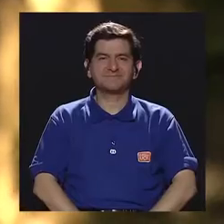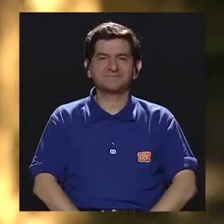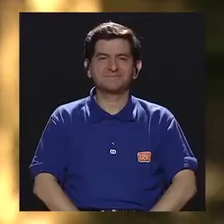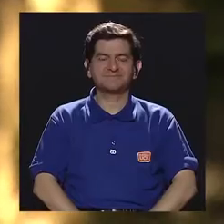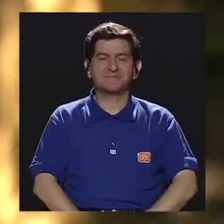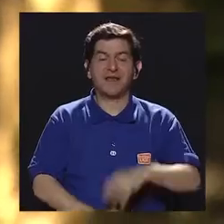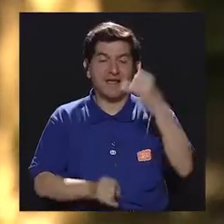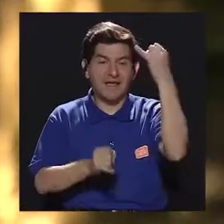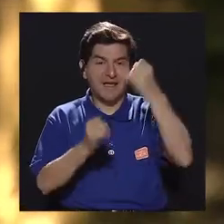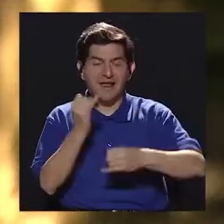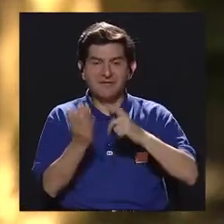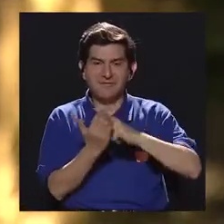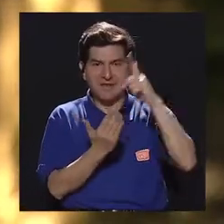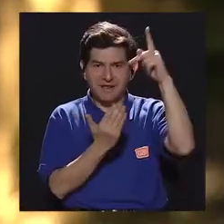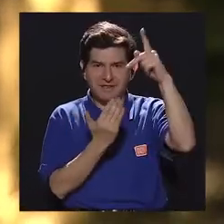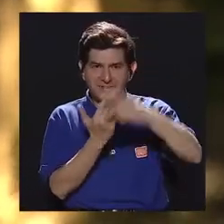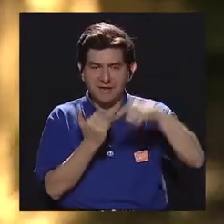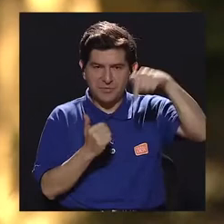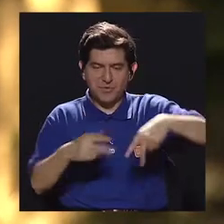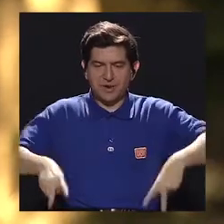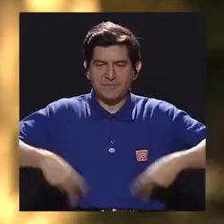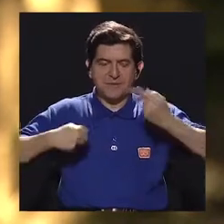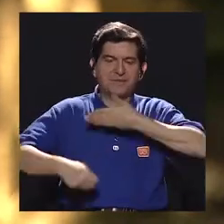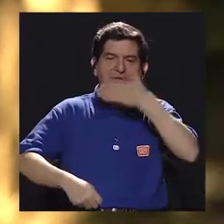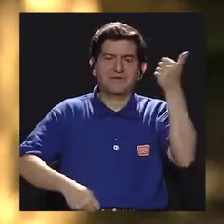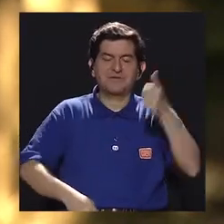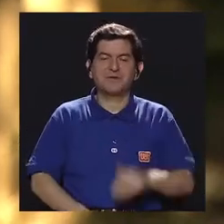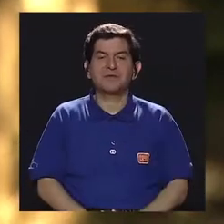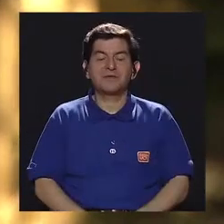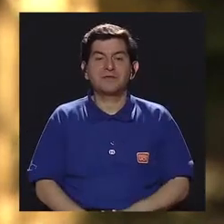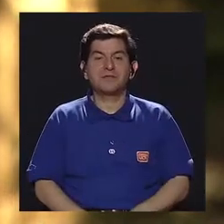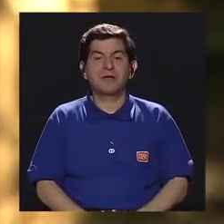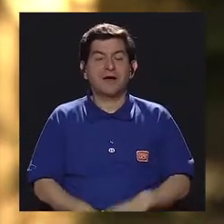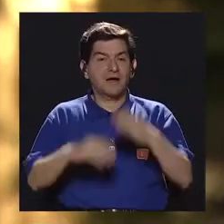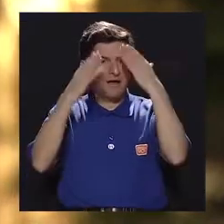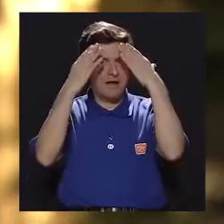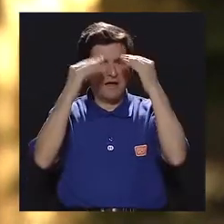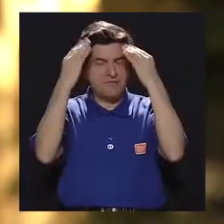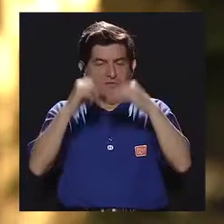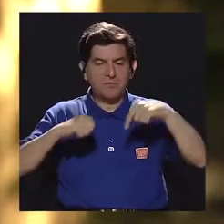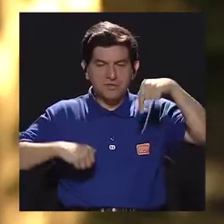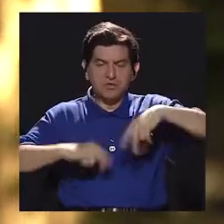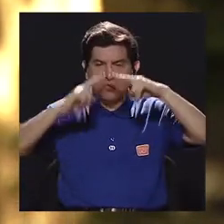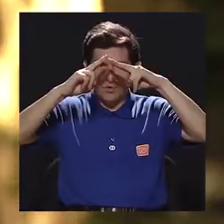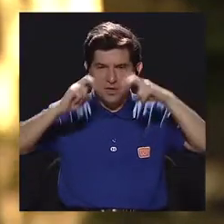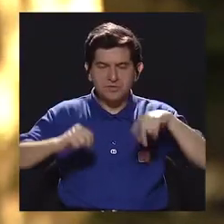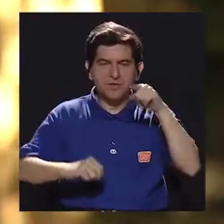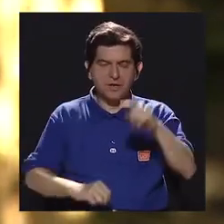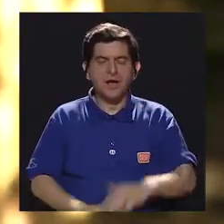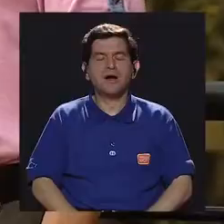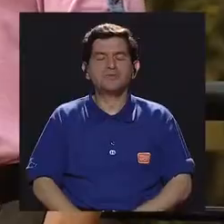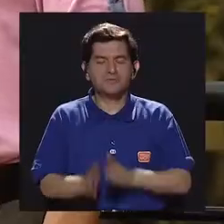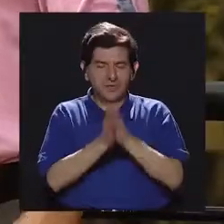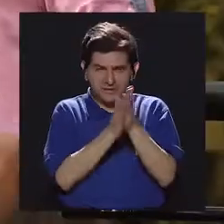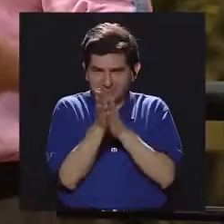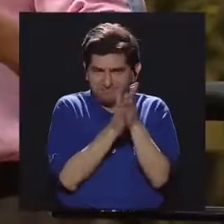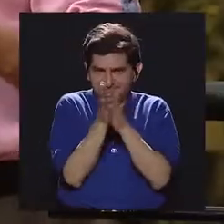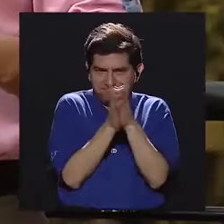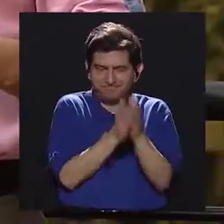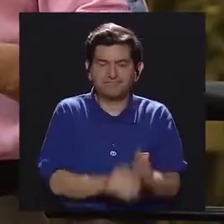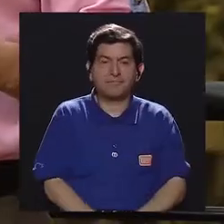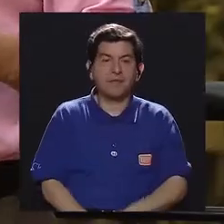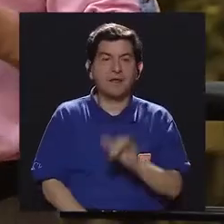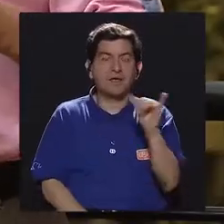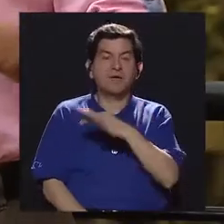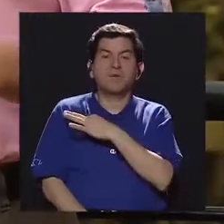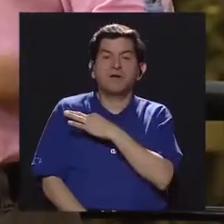Hemos llegado al final de un capítulo más de Vivir Mejor. Esperamos que la información que tratamos hoy les sea de su máxima utilidad. Asimismo,